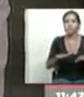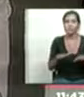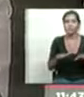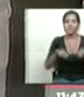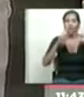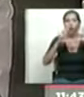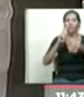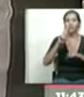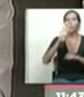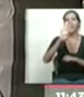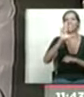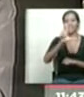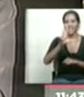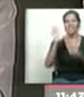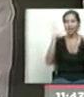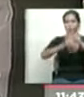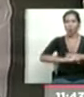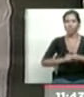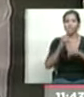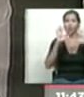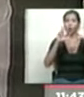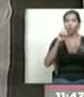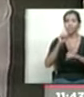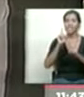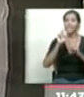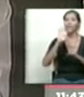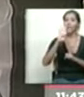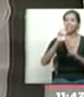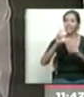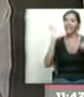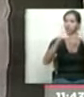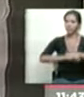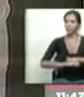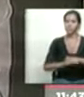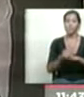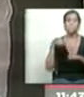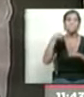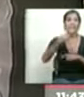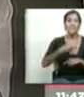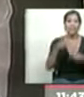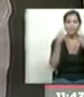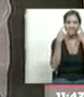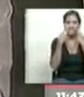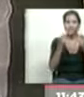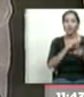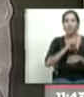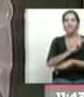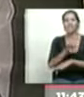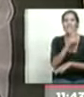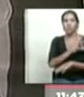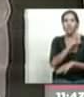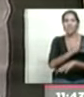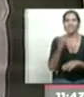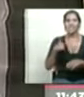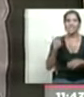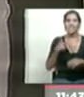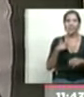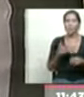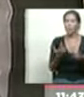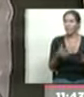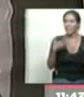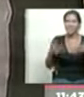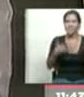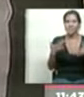11:43 de la noche, 11:43 de la noche. Mañana pendientes de nuestras redes sociales, que tenemos un acontecimiento por